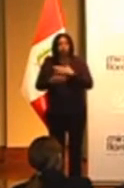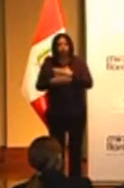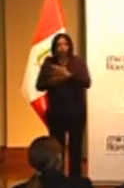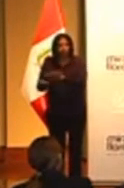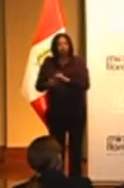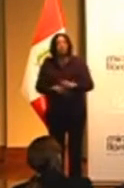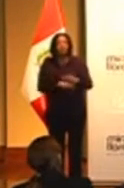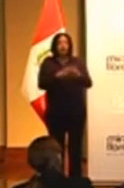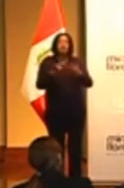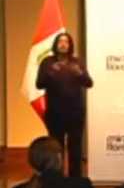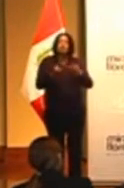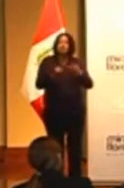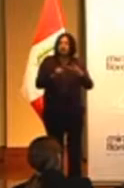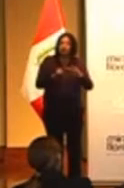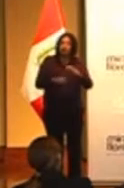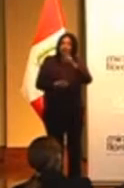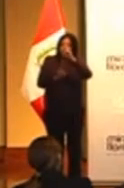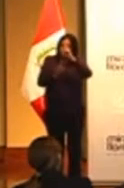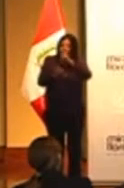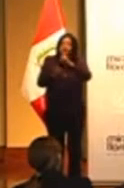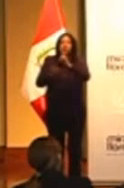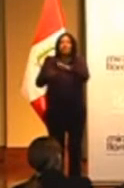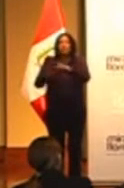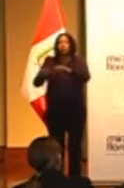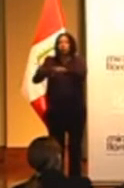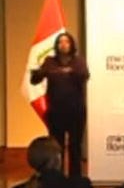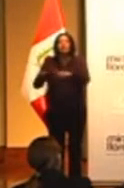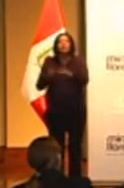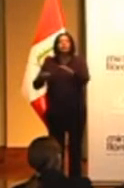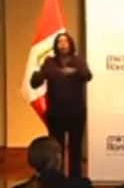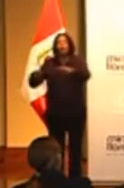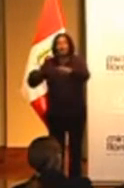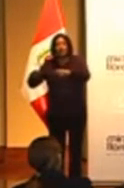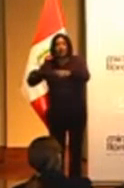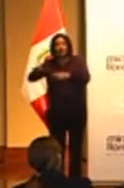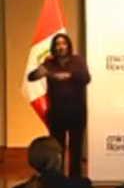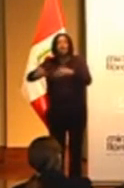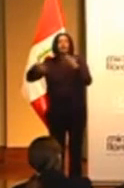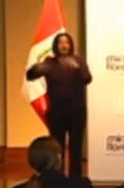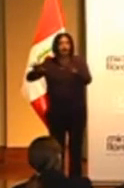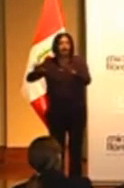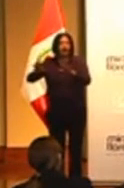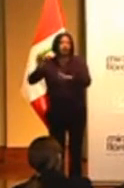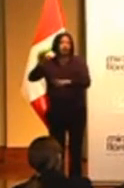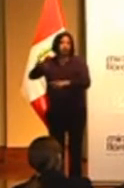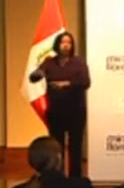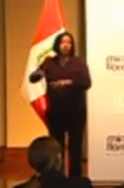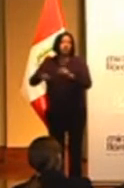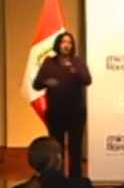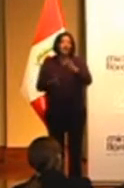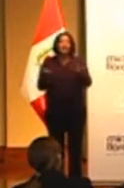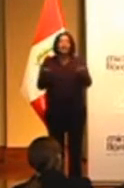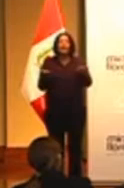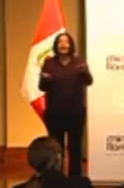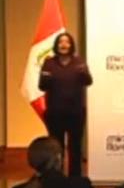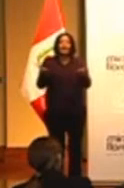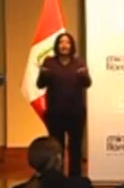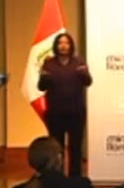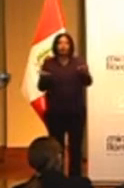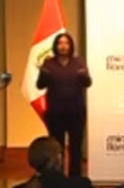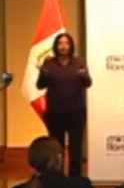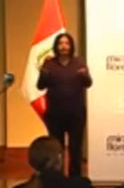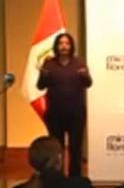también hay que respetar las zonas comerciales que están ya consolidadas. Entonces, ese es el equilibrio que se quiere